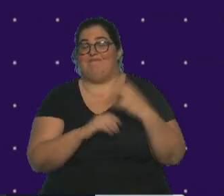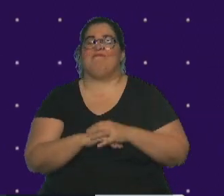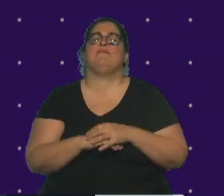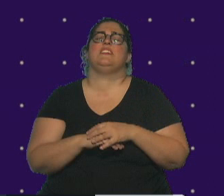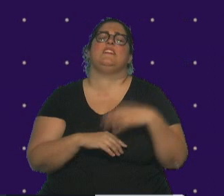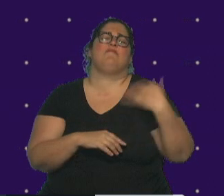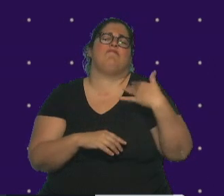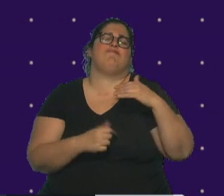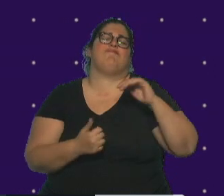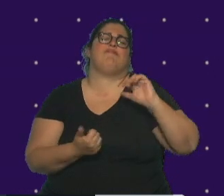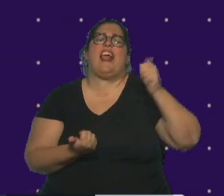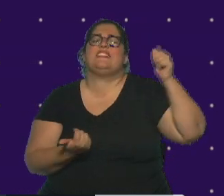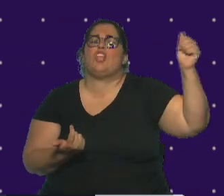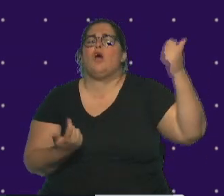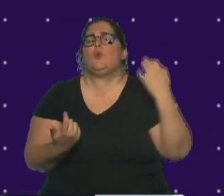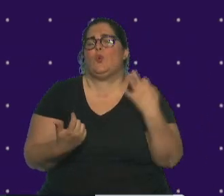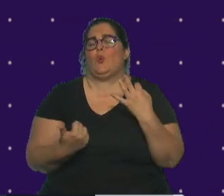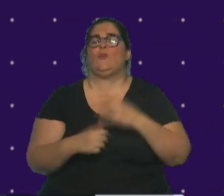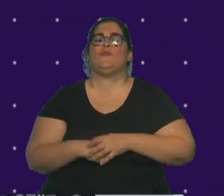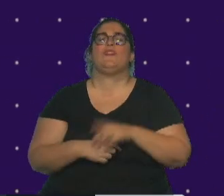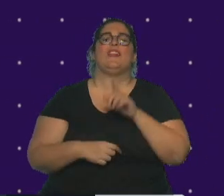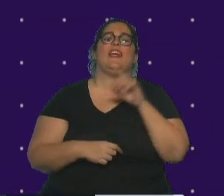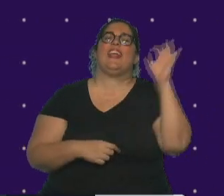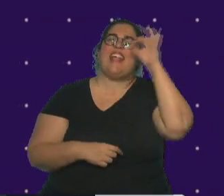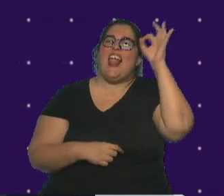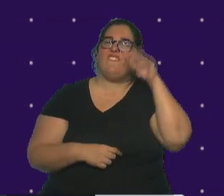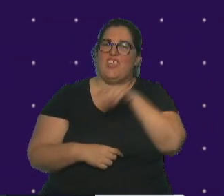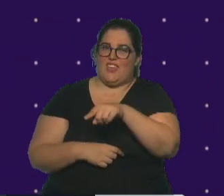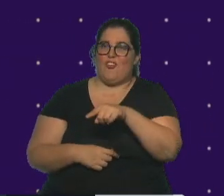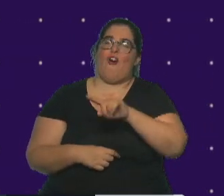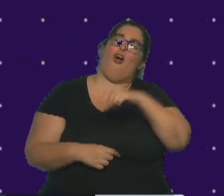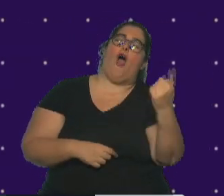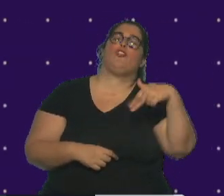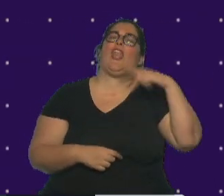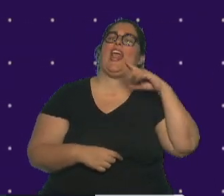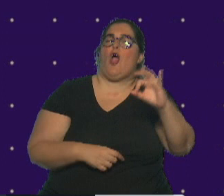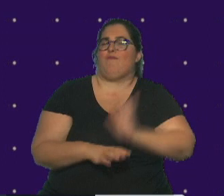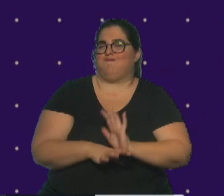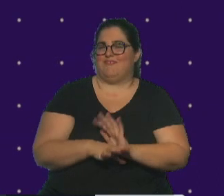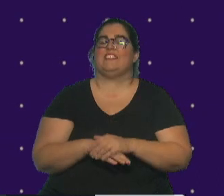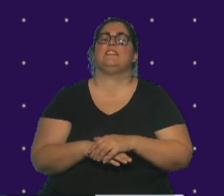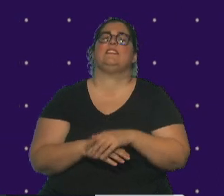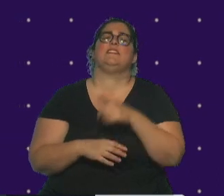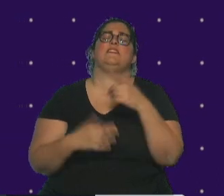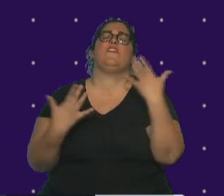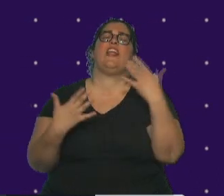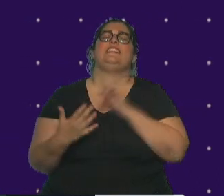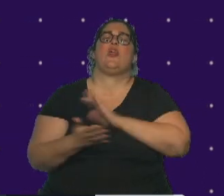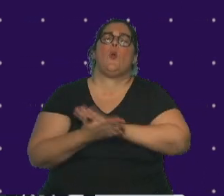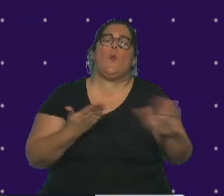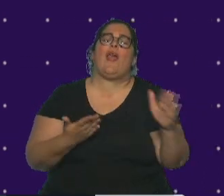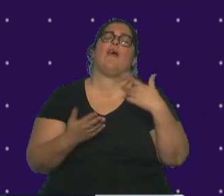pero Nico, un fenómeno. Nico Tagliafico, el Otro otro Nico. Nico. Feliz Año Nuevo. Por un 2024 lleno de sorpresas, de